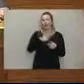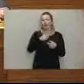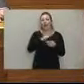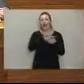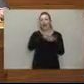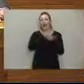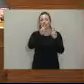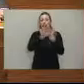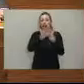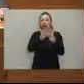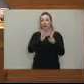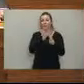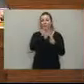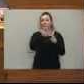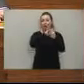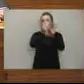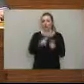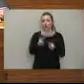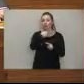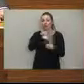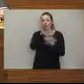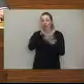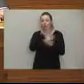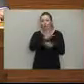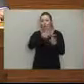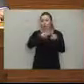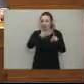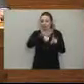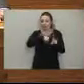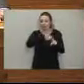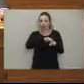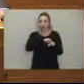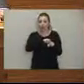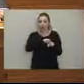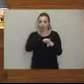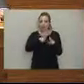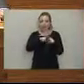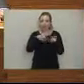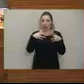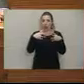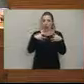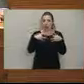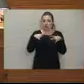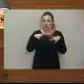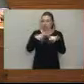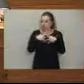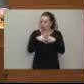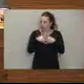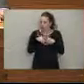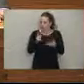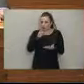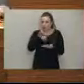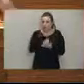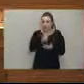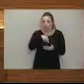Estamos hablando de una empresa española, una empresa nacional que está reestructurando su estructura. Pero no estamos hablando de una multinacional.